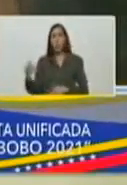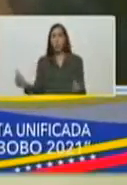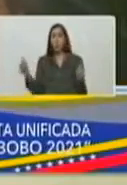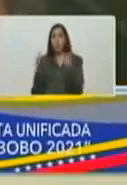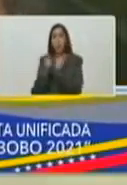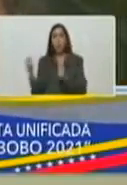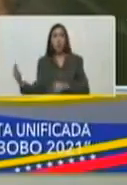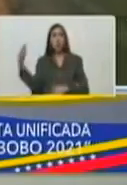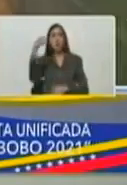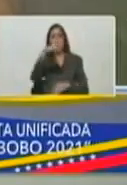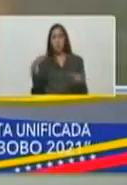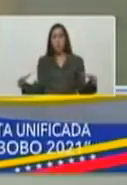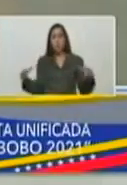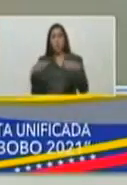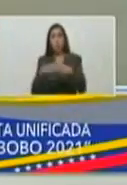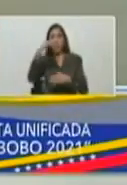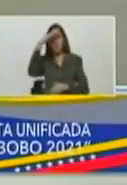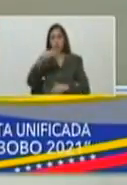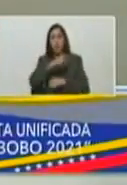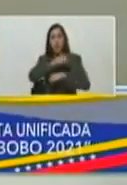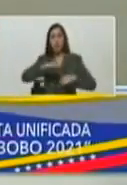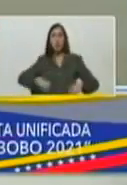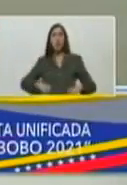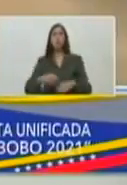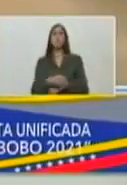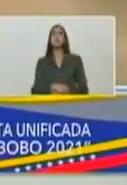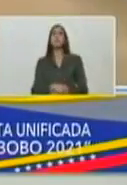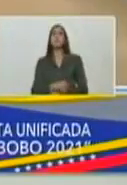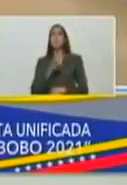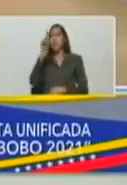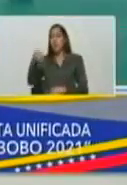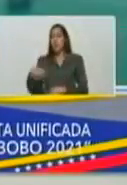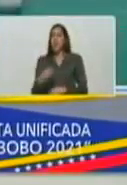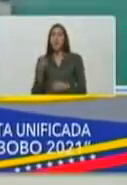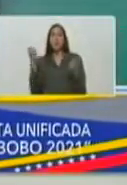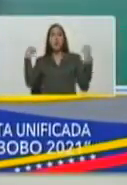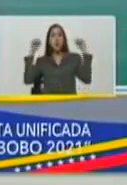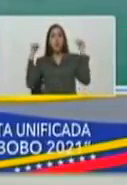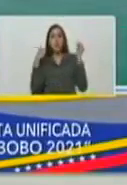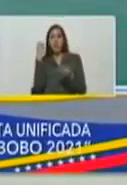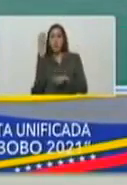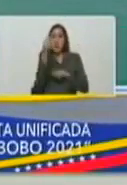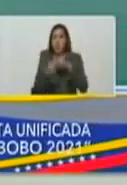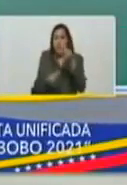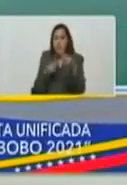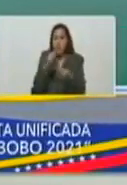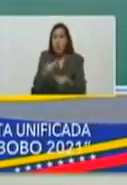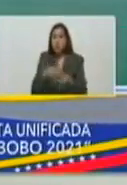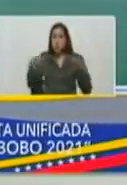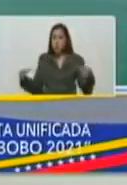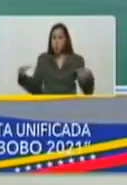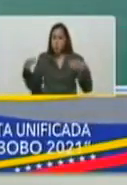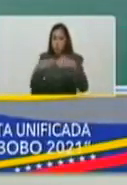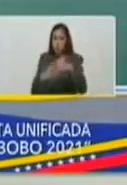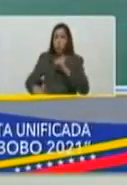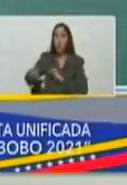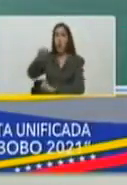militar bolivariana, se realizó un golpe y maniobra con un agrupamiento de